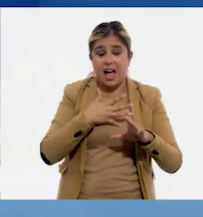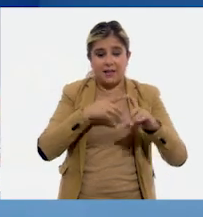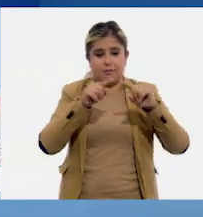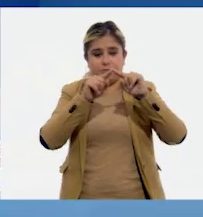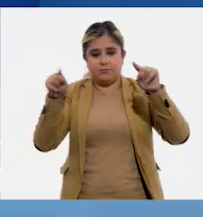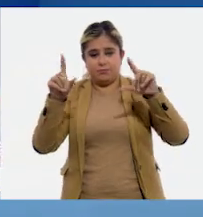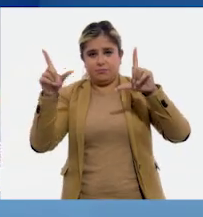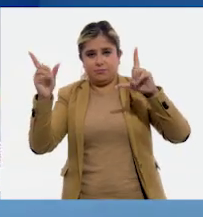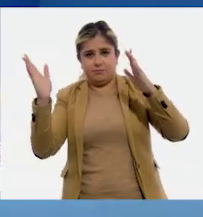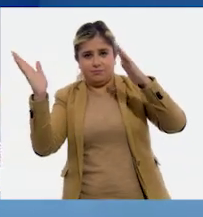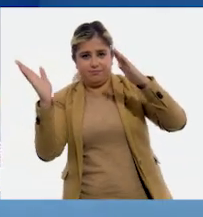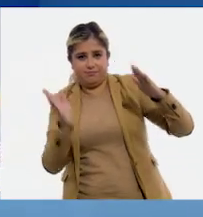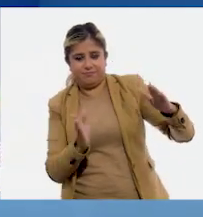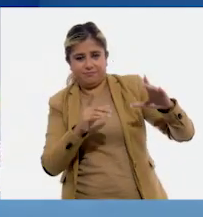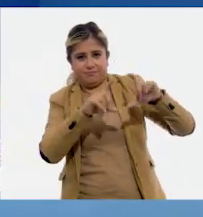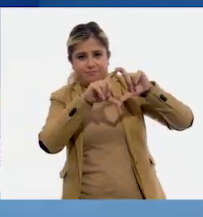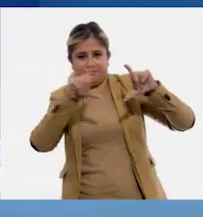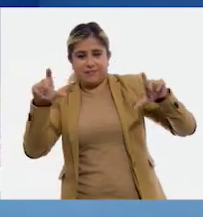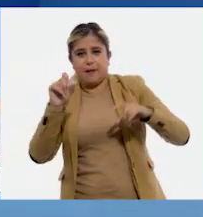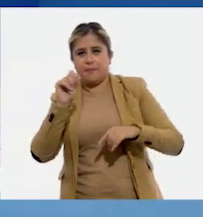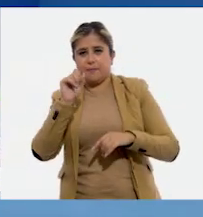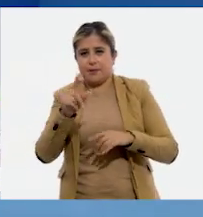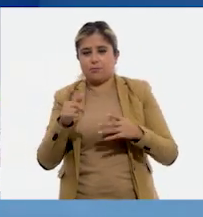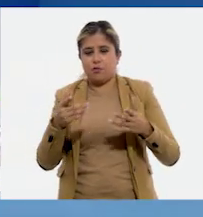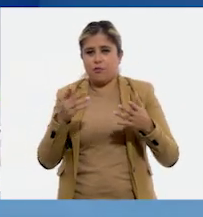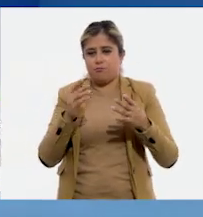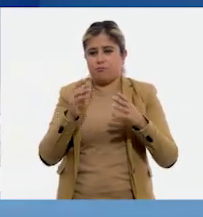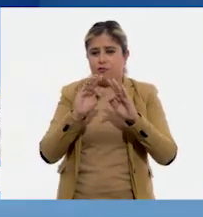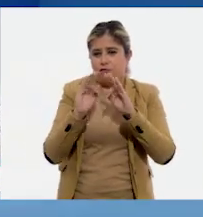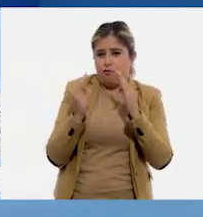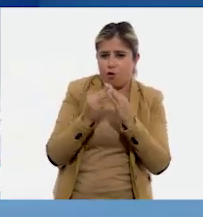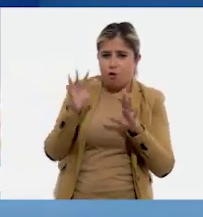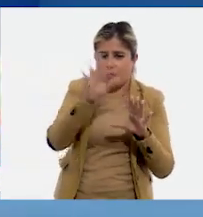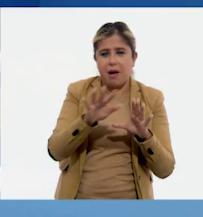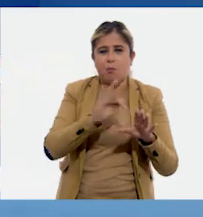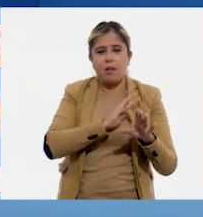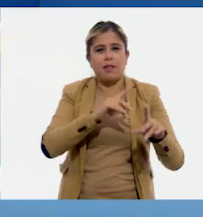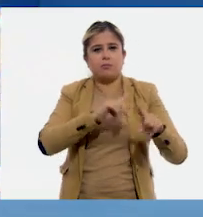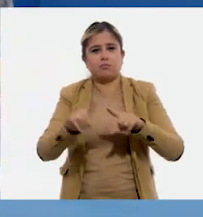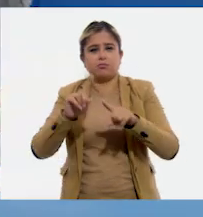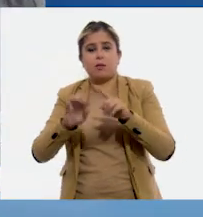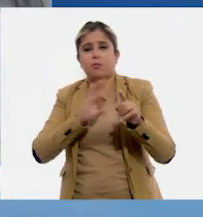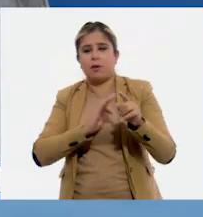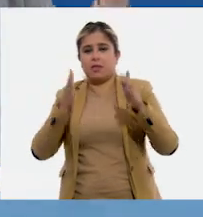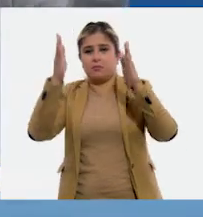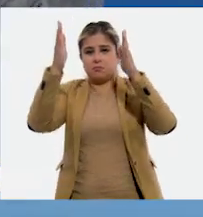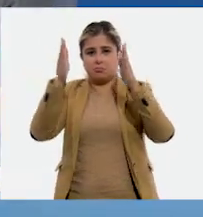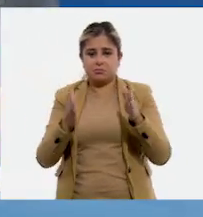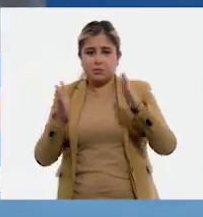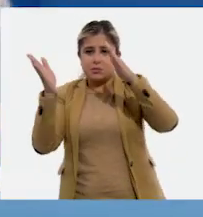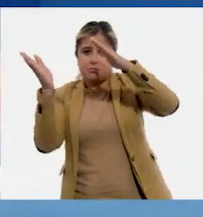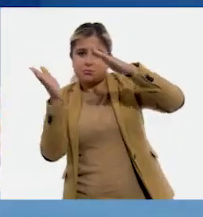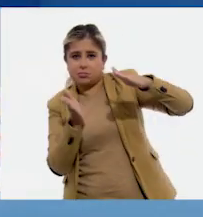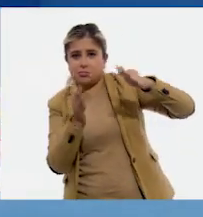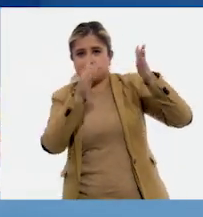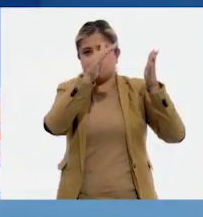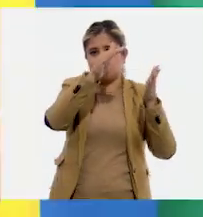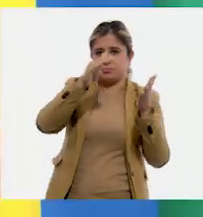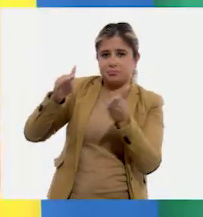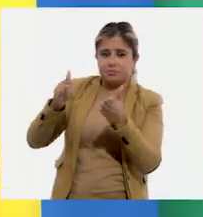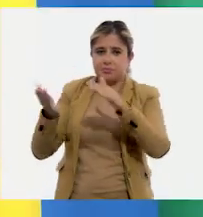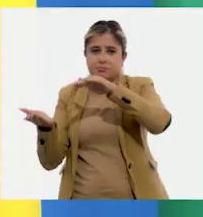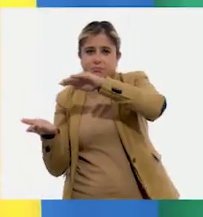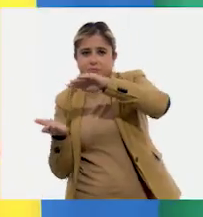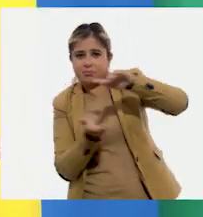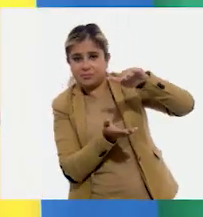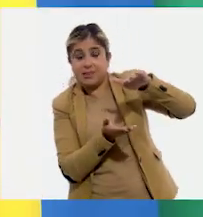romboide se presentan en la misma posición, pues pueden estar de manera horizontal o vertical.